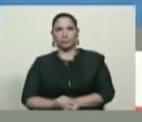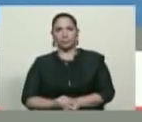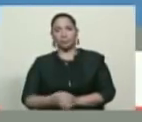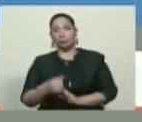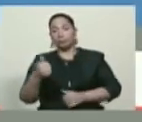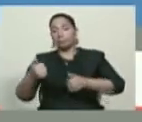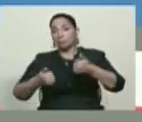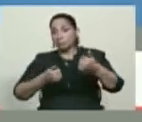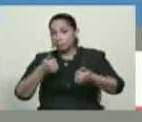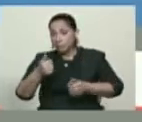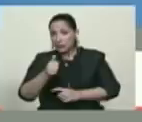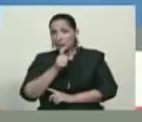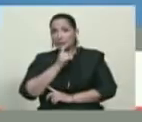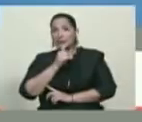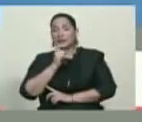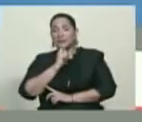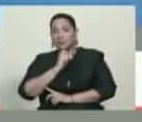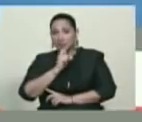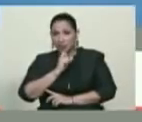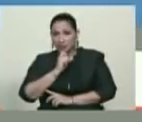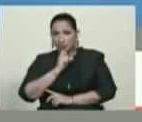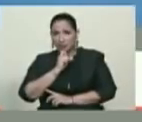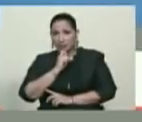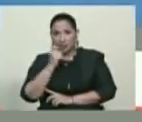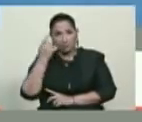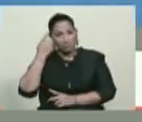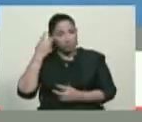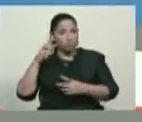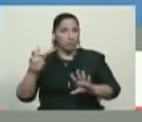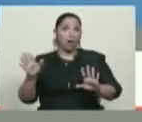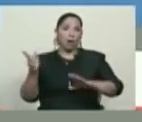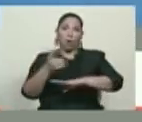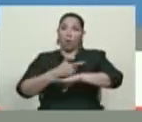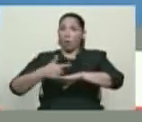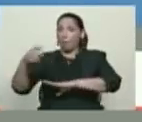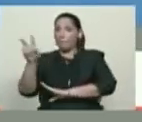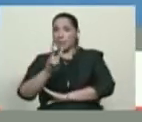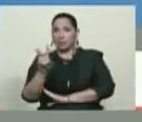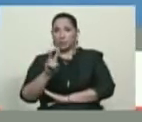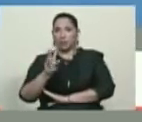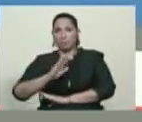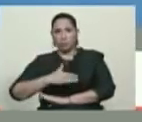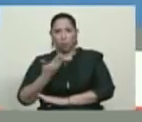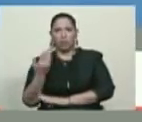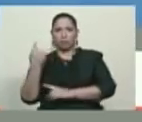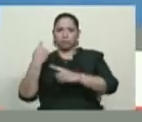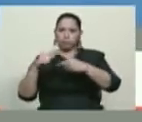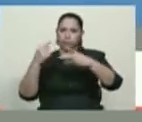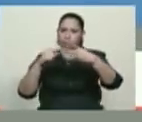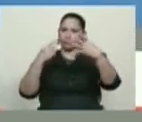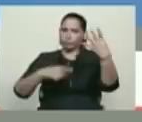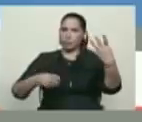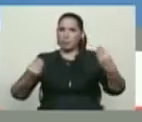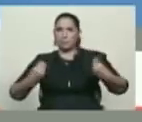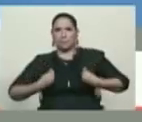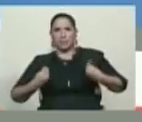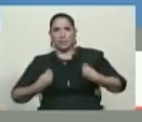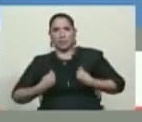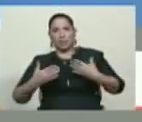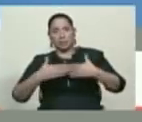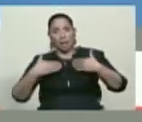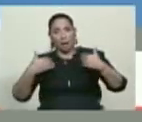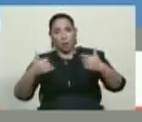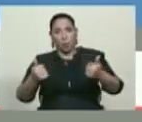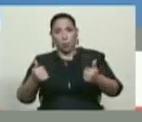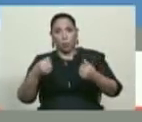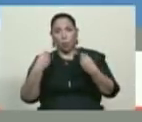para el gobierno de Venezuela hoy poder procurar los insumos fundamentales para la vida, para la salud, para